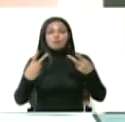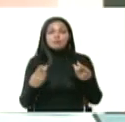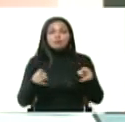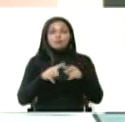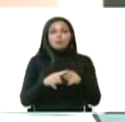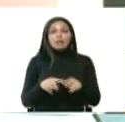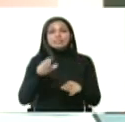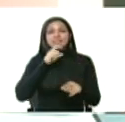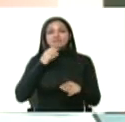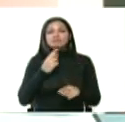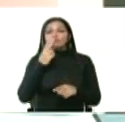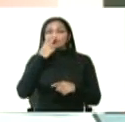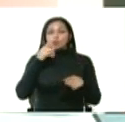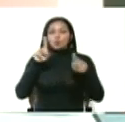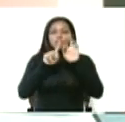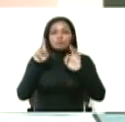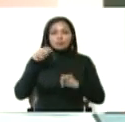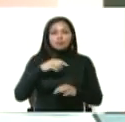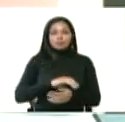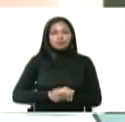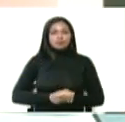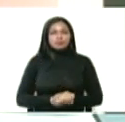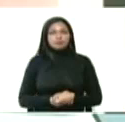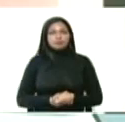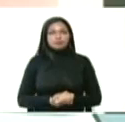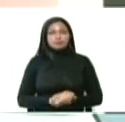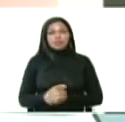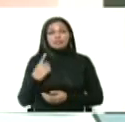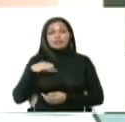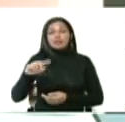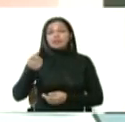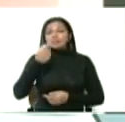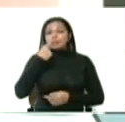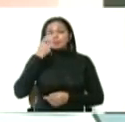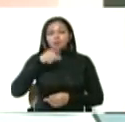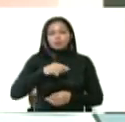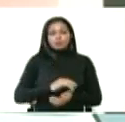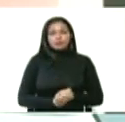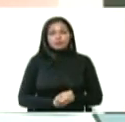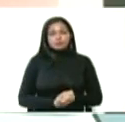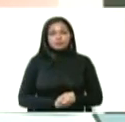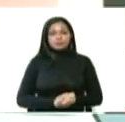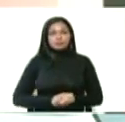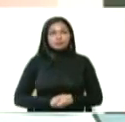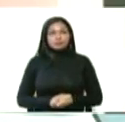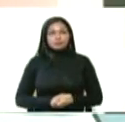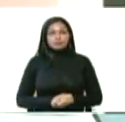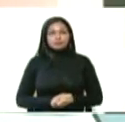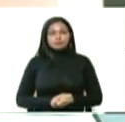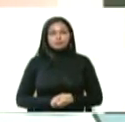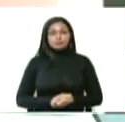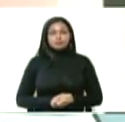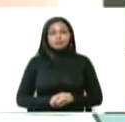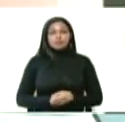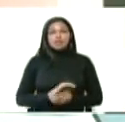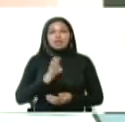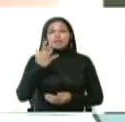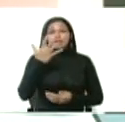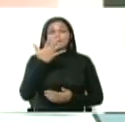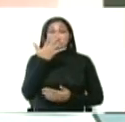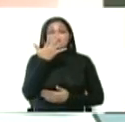insuficiencia respiratoria aguda leve y tiene su tratamiento, afortunadamente. El quinto caso del día de